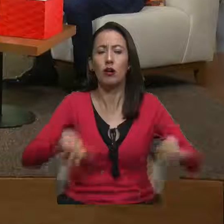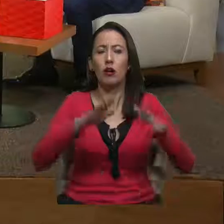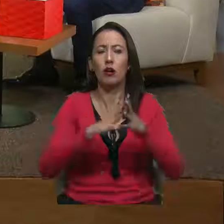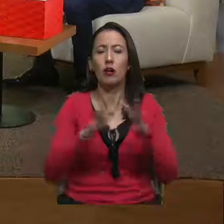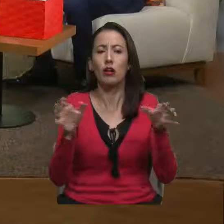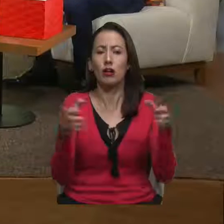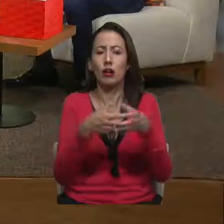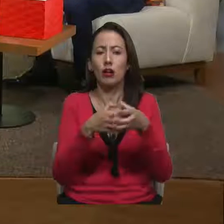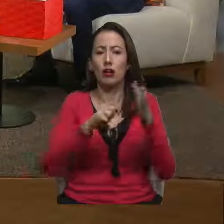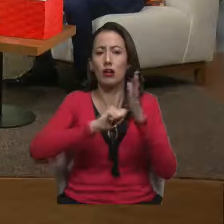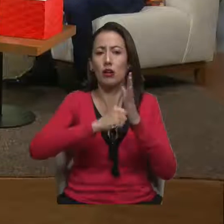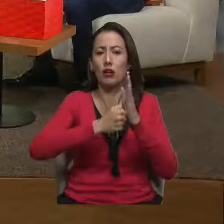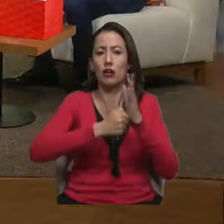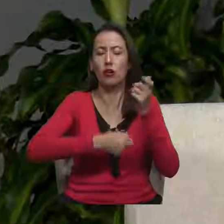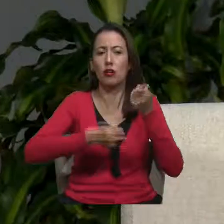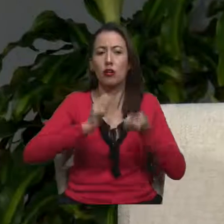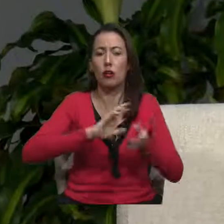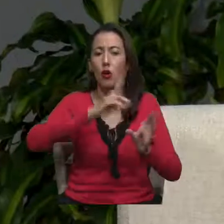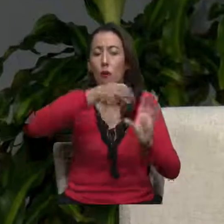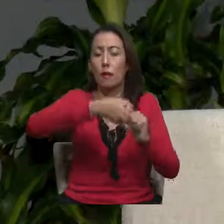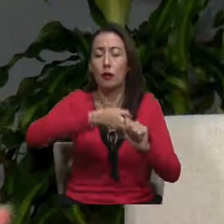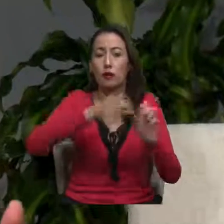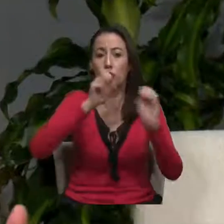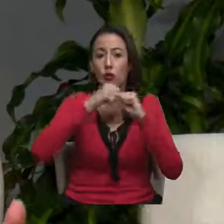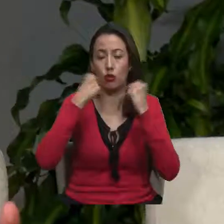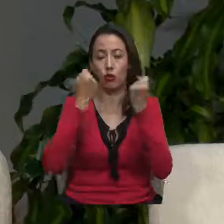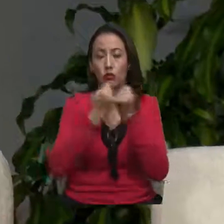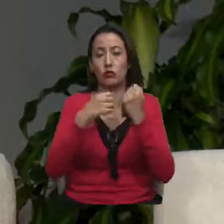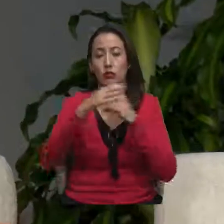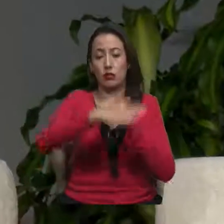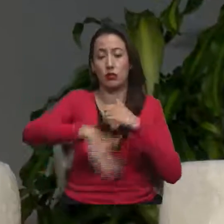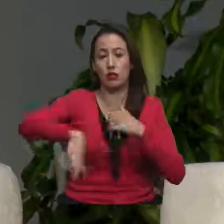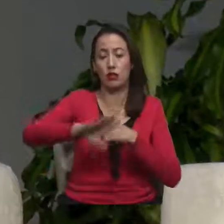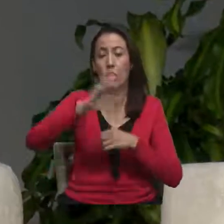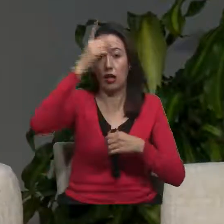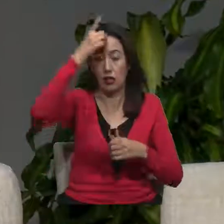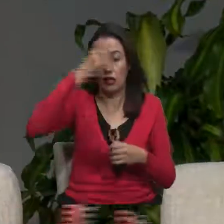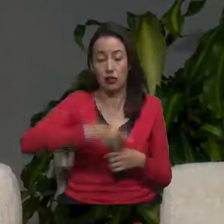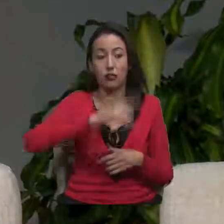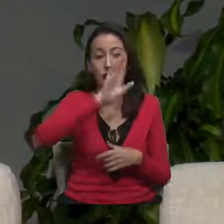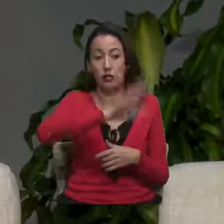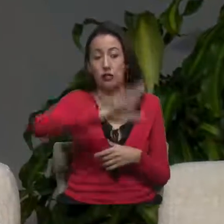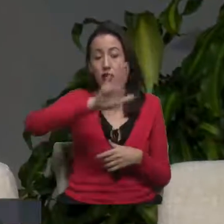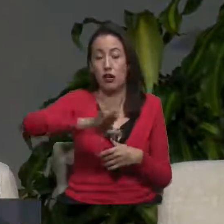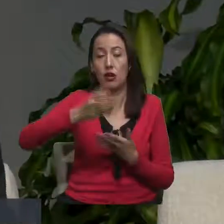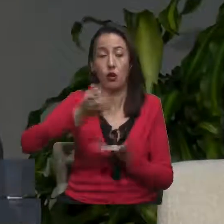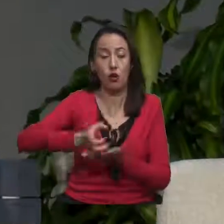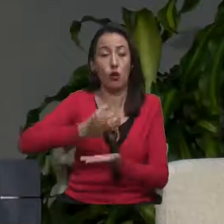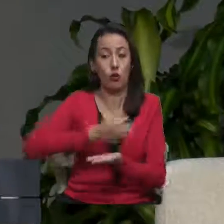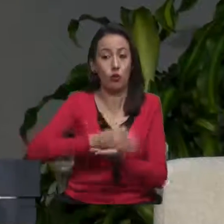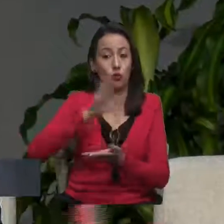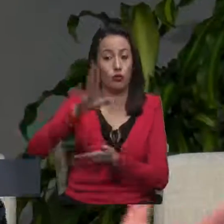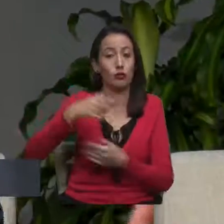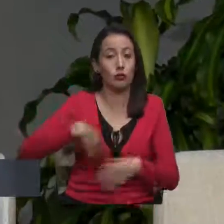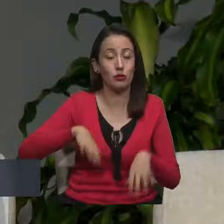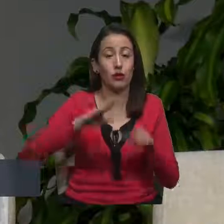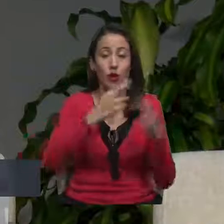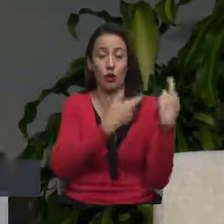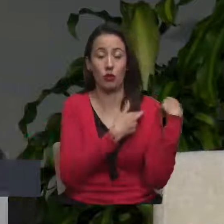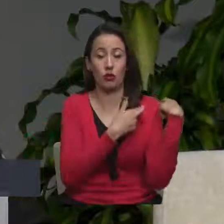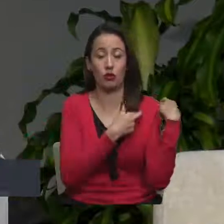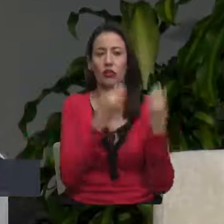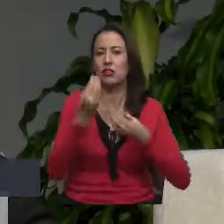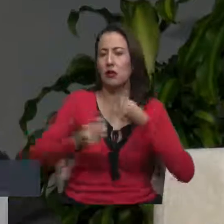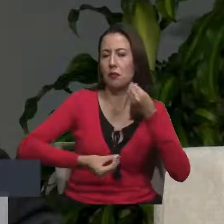participación ciudadana y control social que de alguna manera ha sido el ente encargado de designar bajo concurso en algunos casos y luego otra lógica